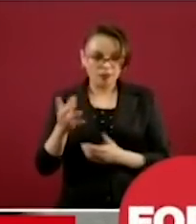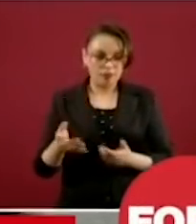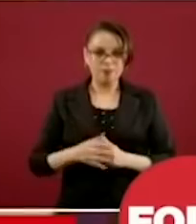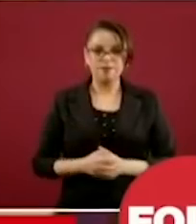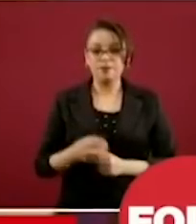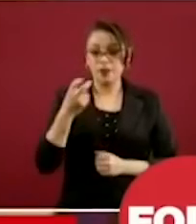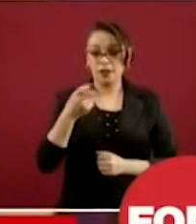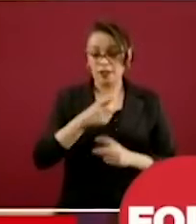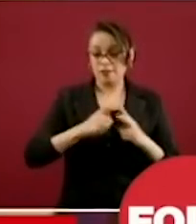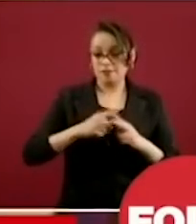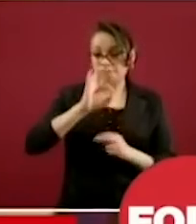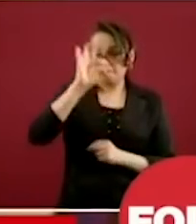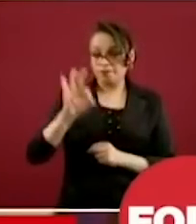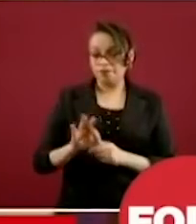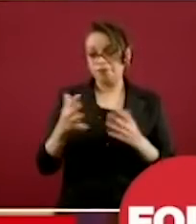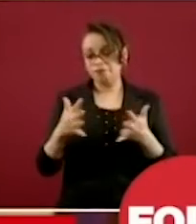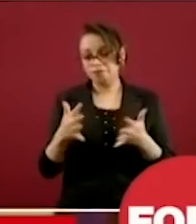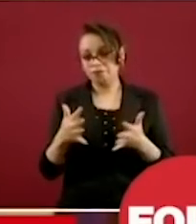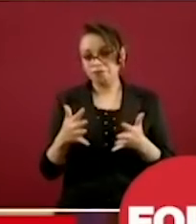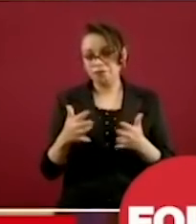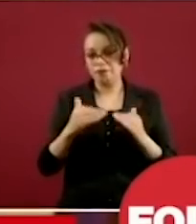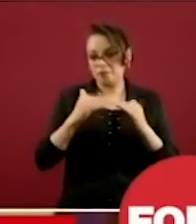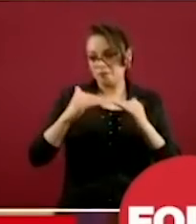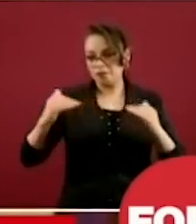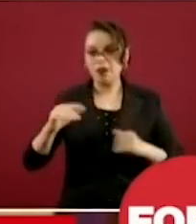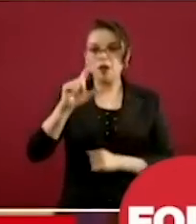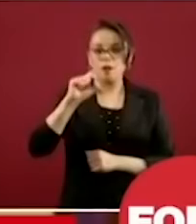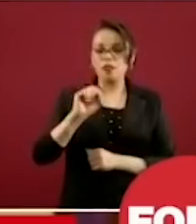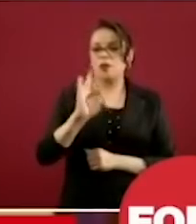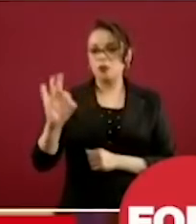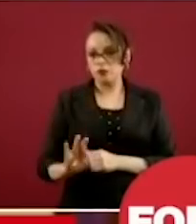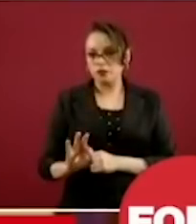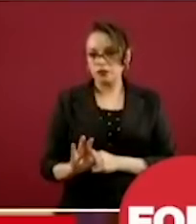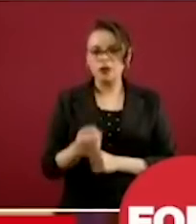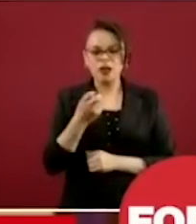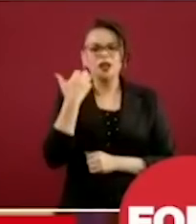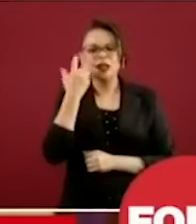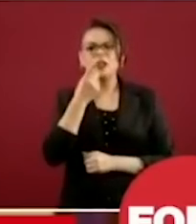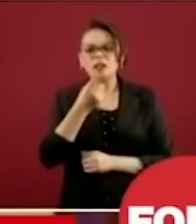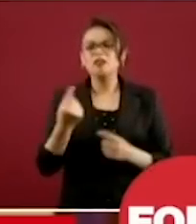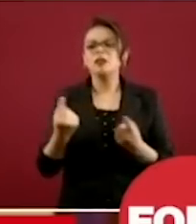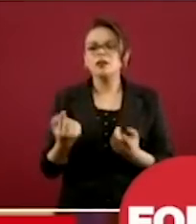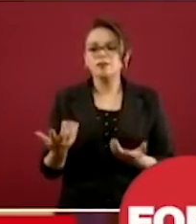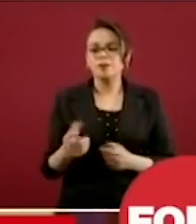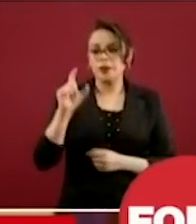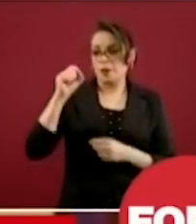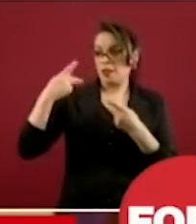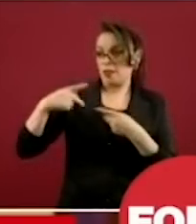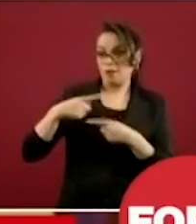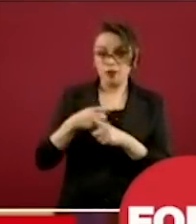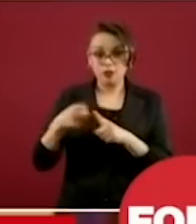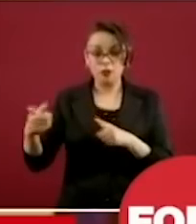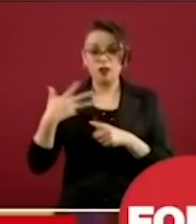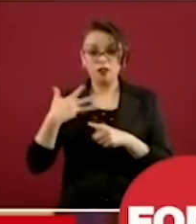mantenido alrededor del 20%, que quiere decir que de cada 10 personas que tienen una infección